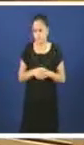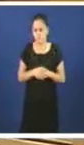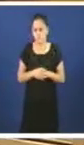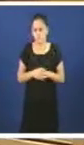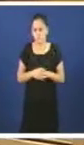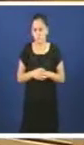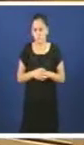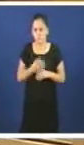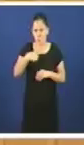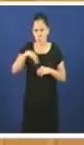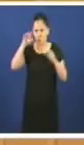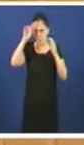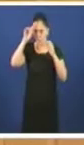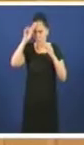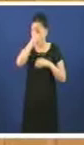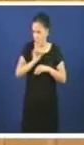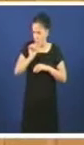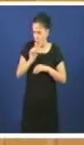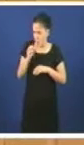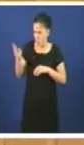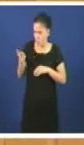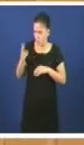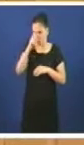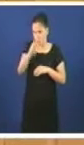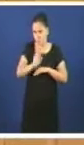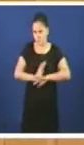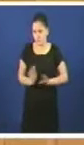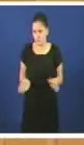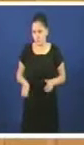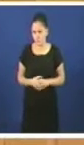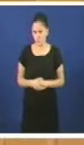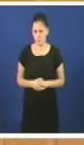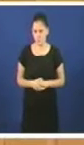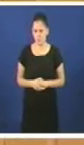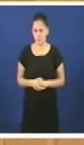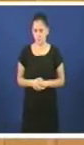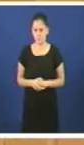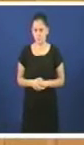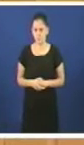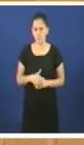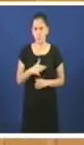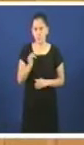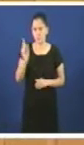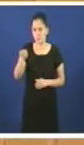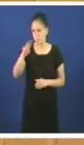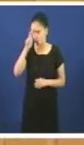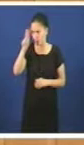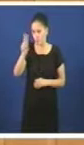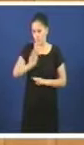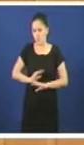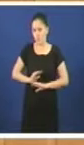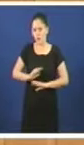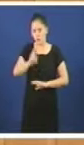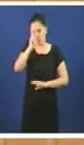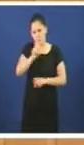su criterio tan respetable como de ustedes por supuesto y respetando profundamente a todos los que fueron a esa